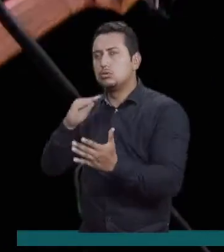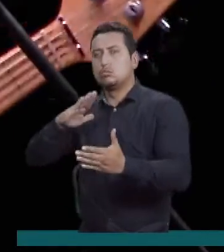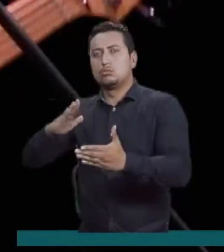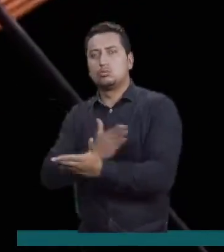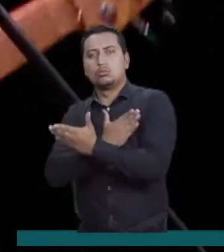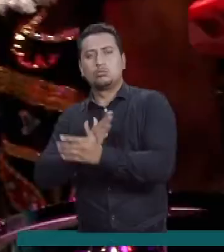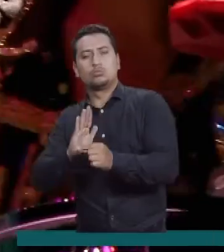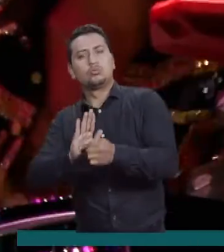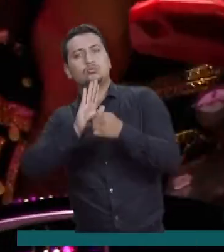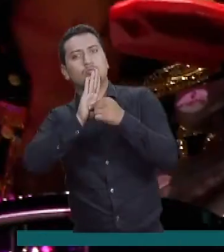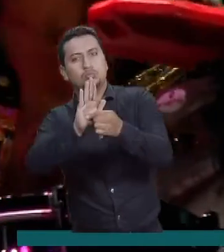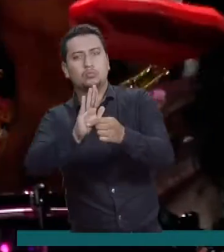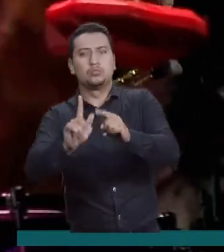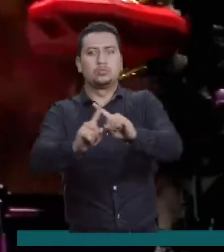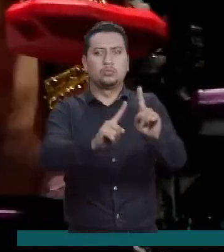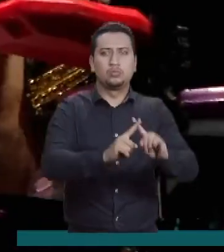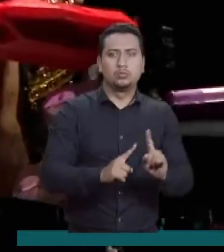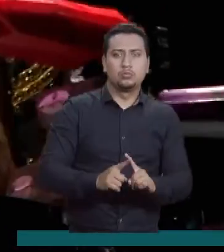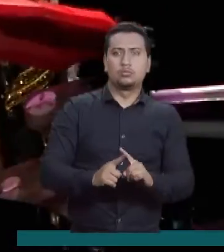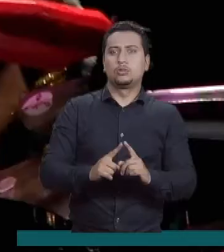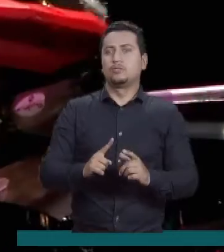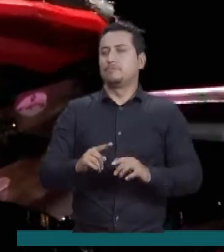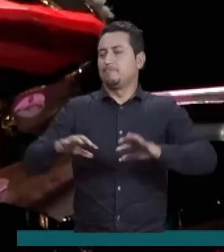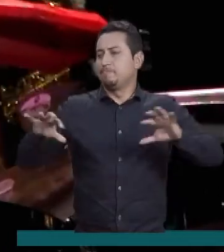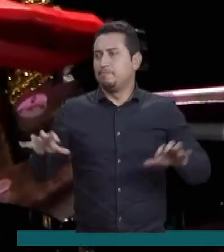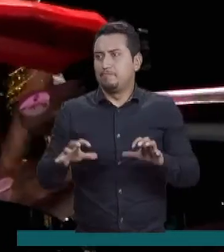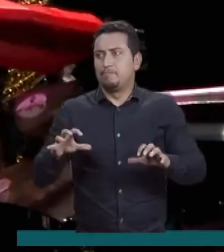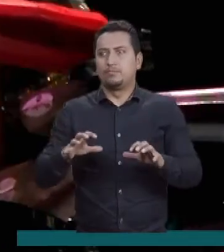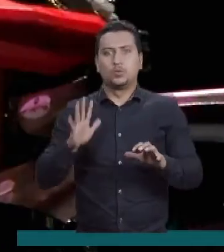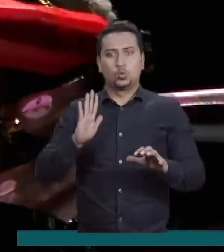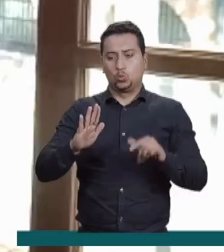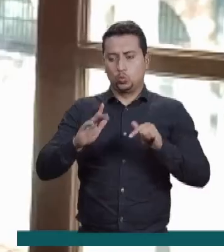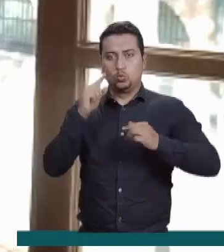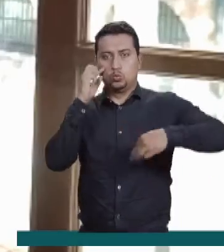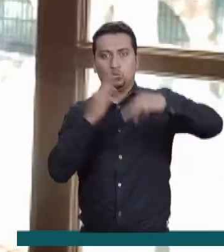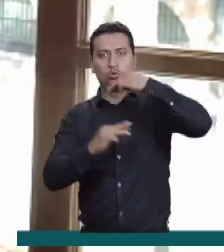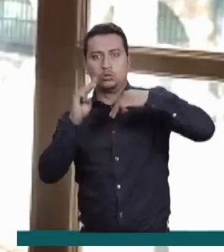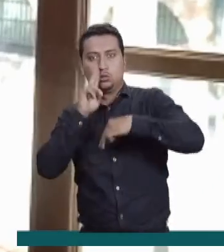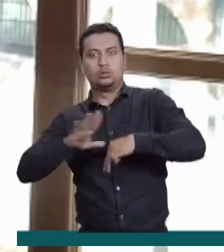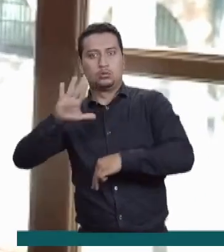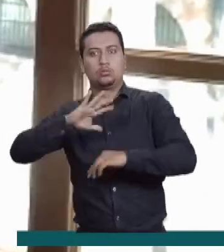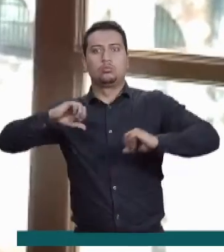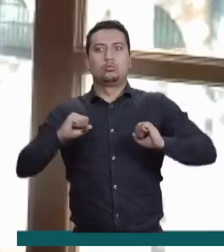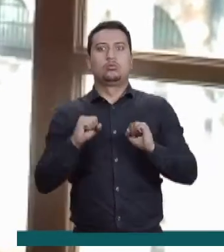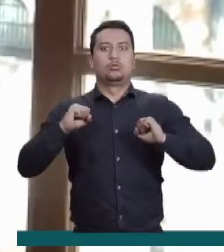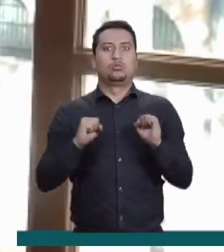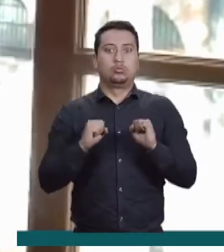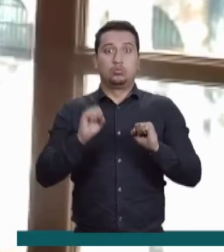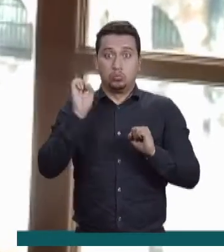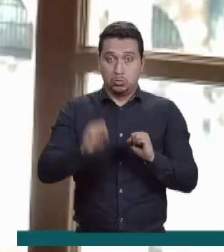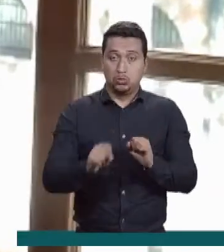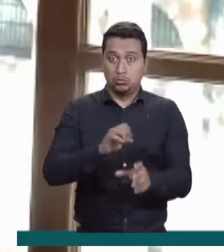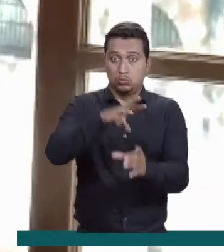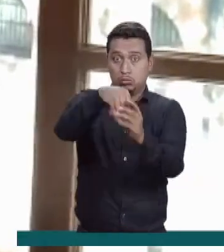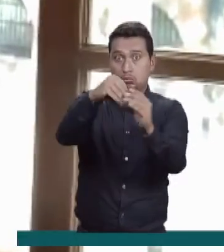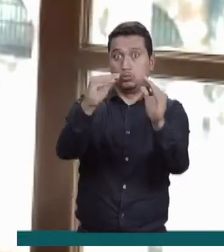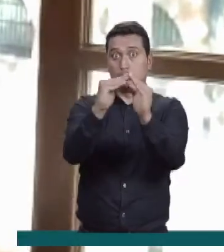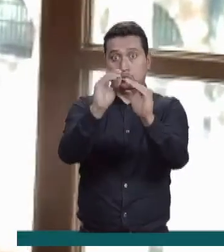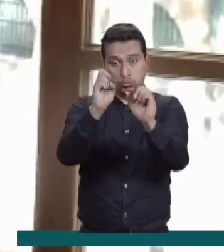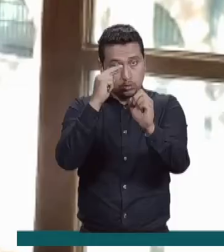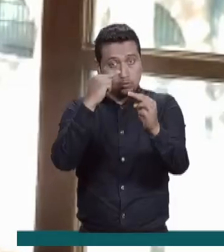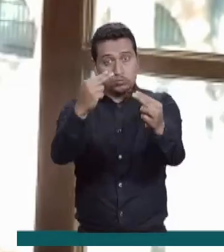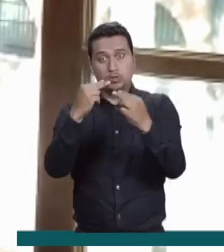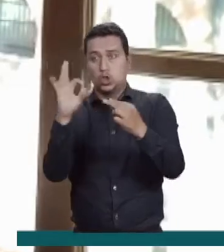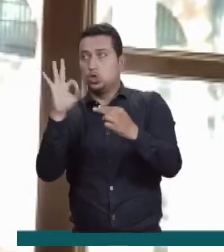conciertos que vamos a estar realizando aquí en el Museo Nacional en Bogotá y de cómo también los pueden ver desde sus casas y desde sus